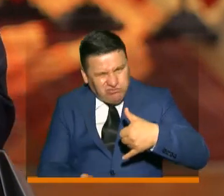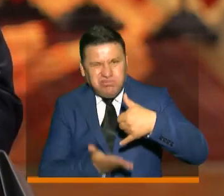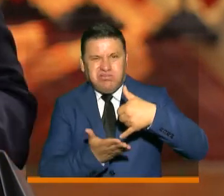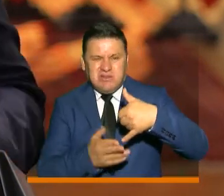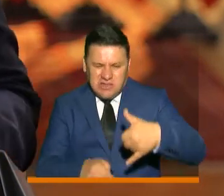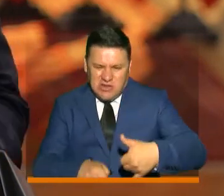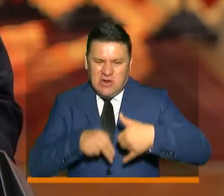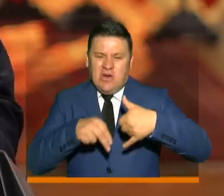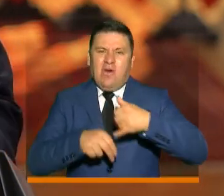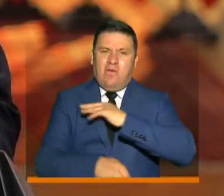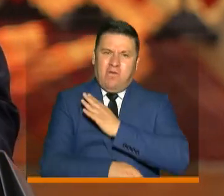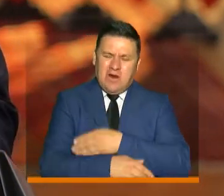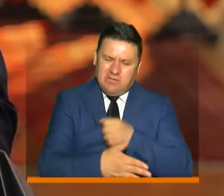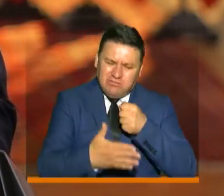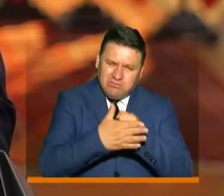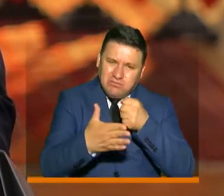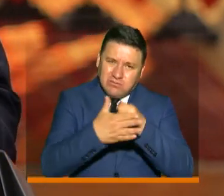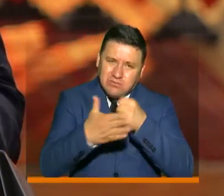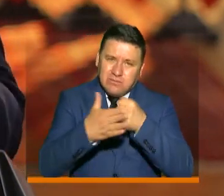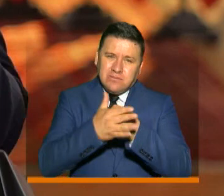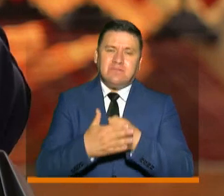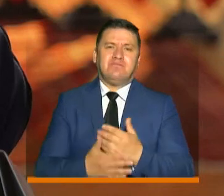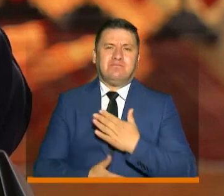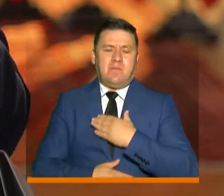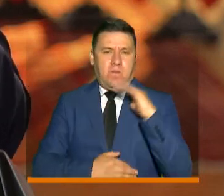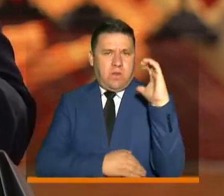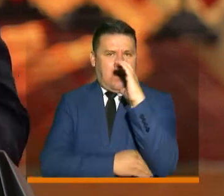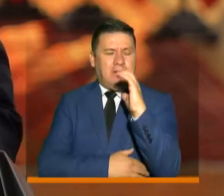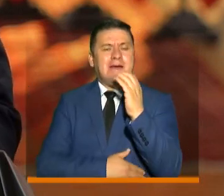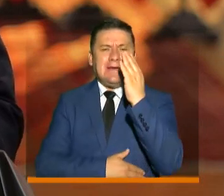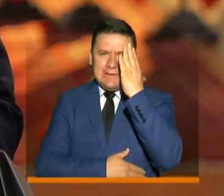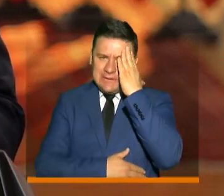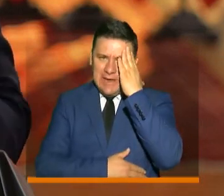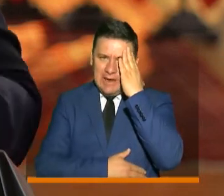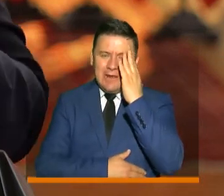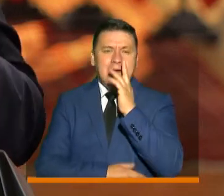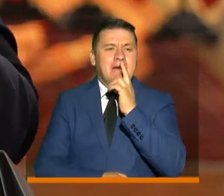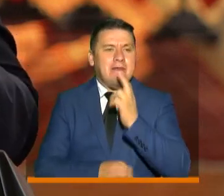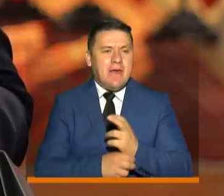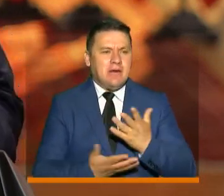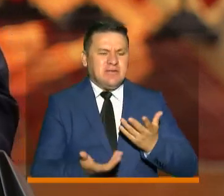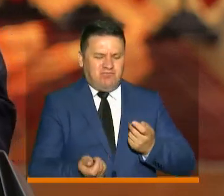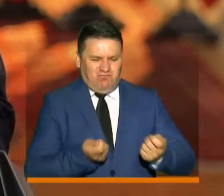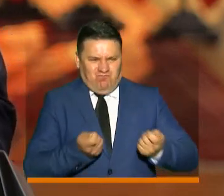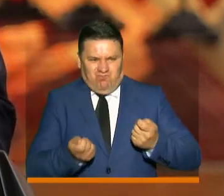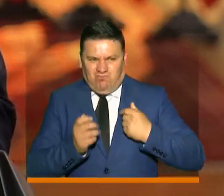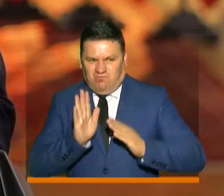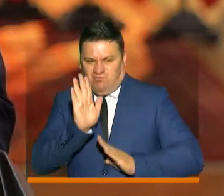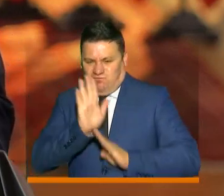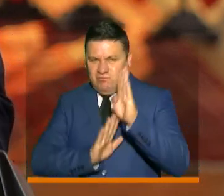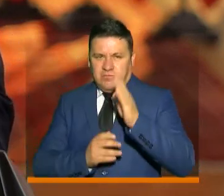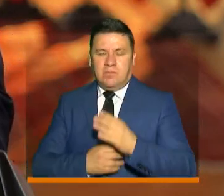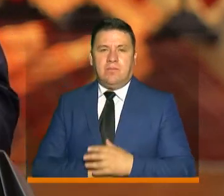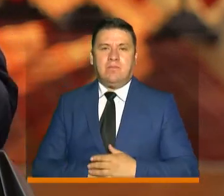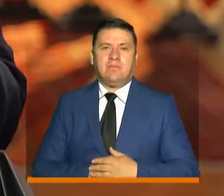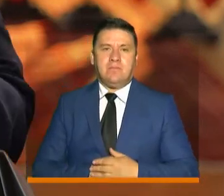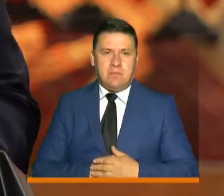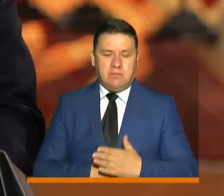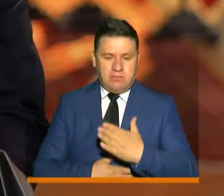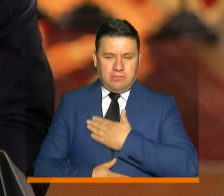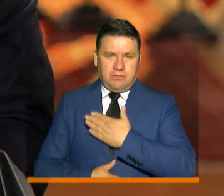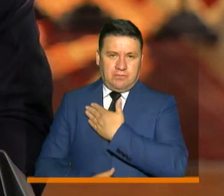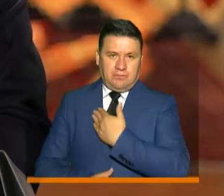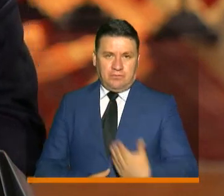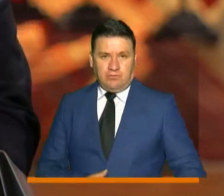y al mismo tiempo perseverante esa colombia que sabe elogiar la dificultad para prosperar como